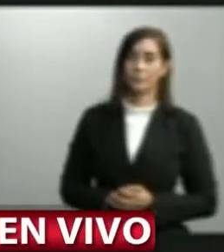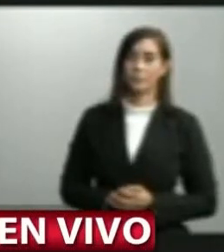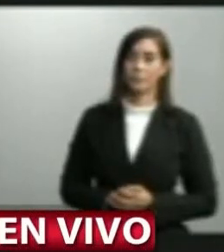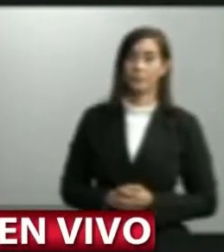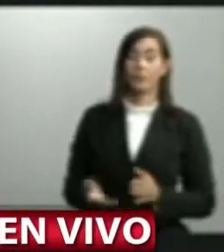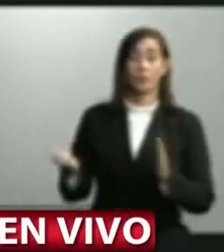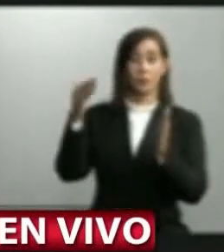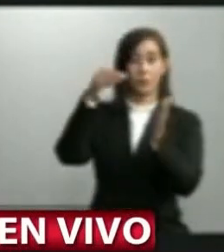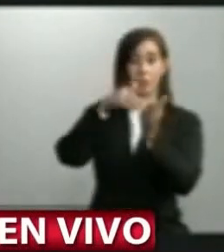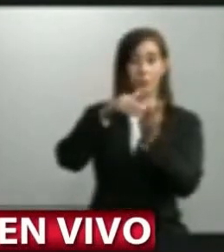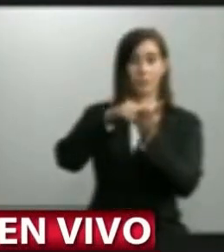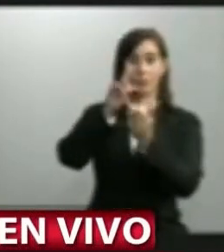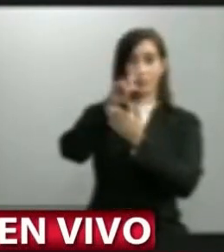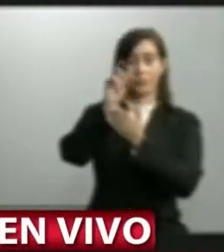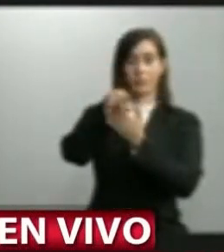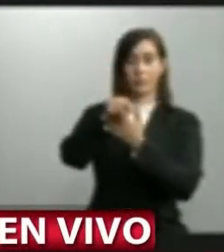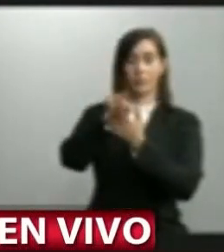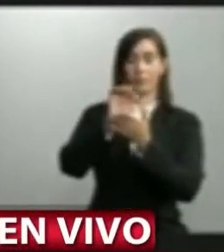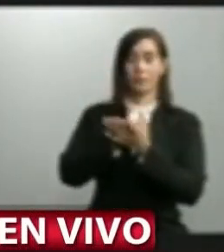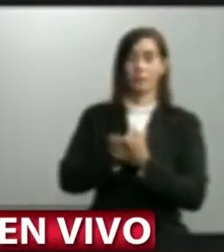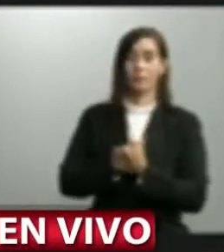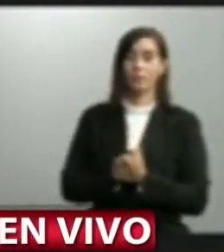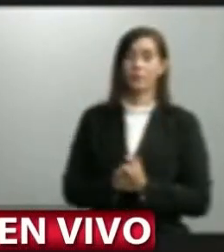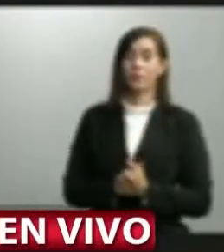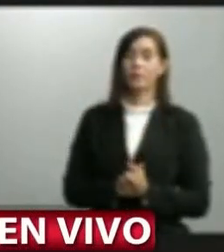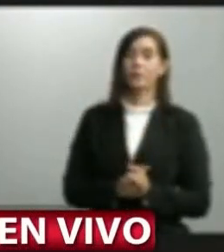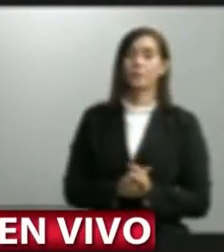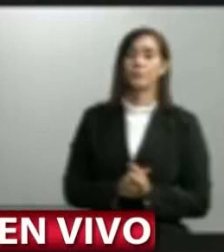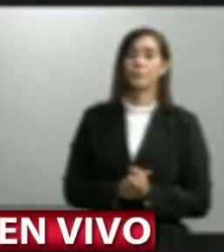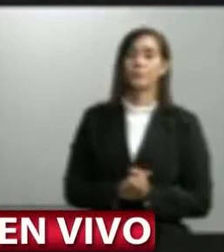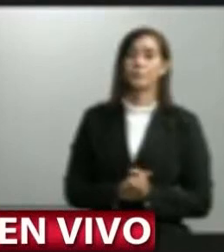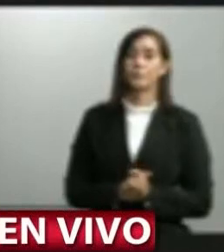Yulisa, repítele la pregunta de nuevo, por favor.